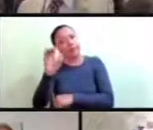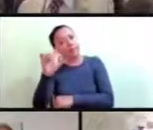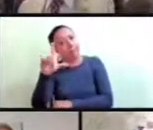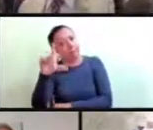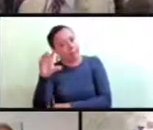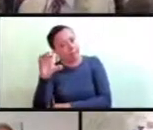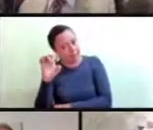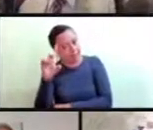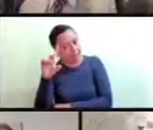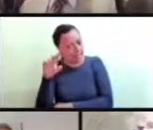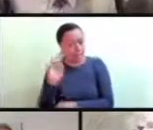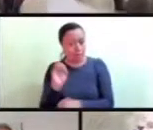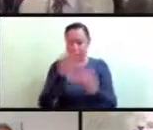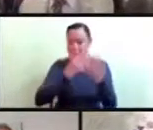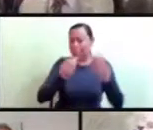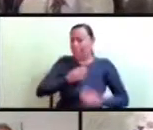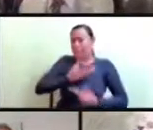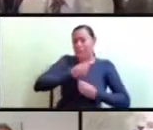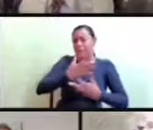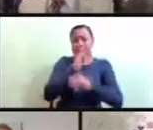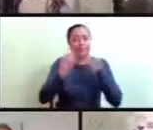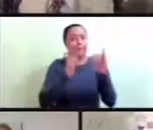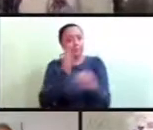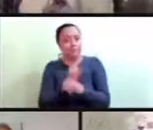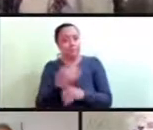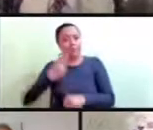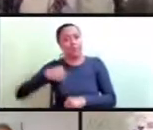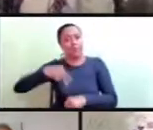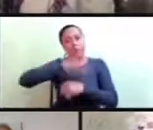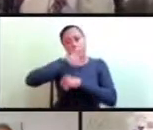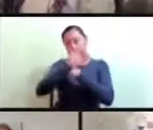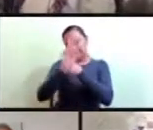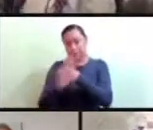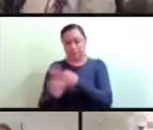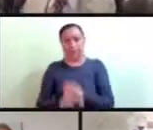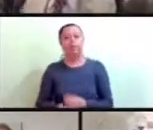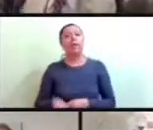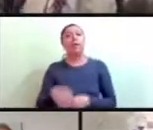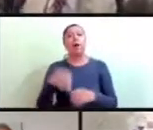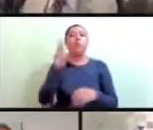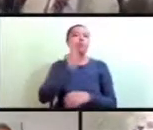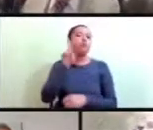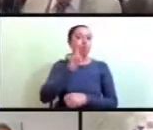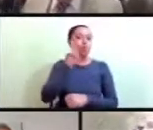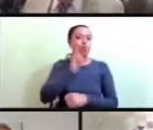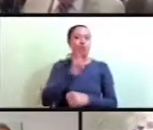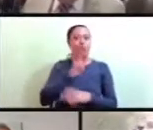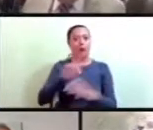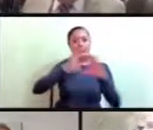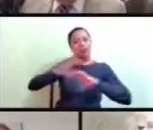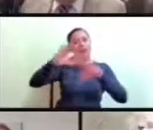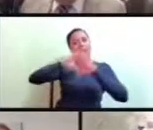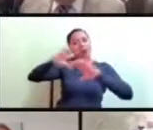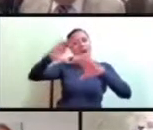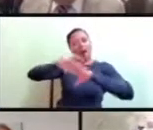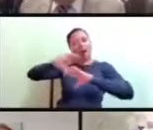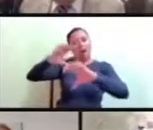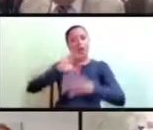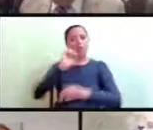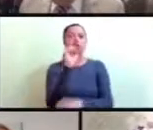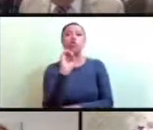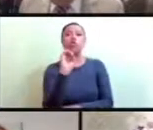una esencia internacional en nuestro país con sus obras, la soprano Ángela Peralta y toda una lista interminable de grandes